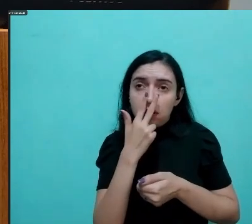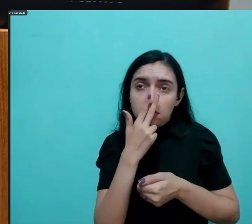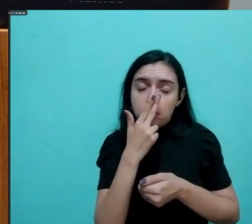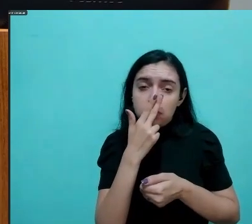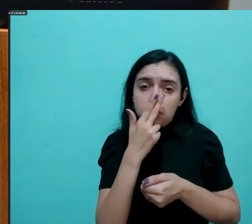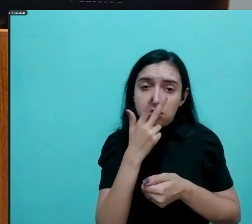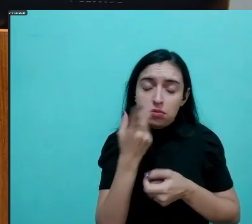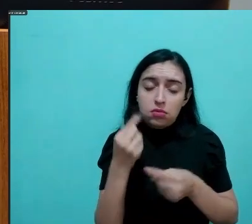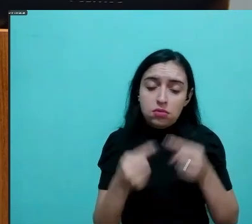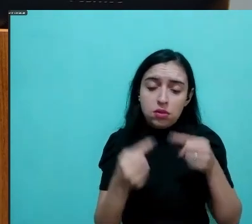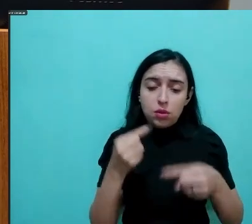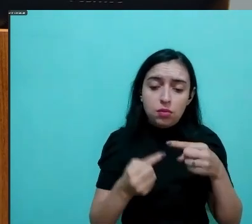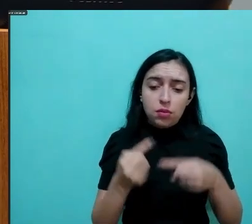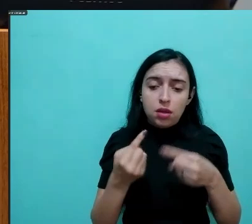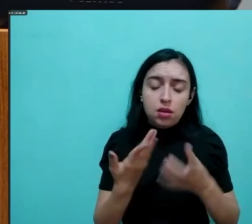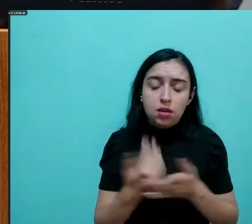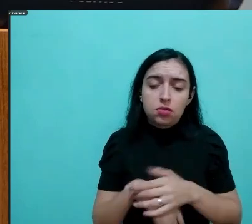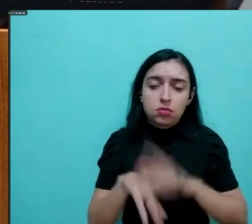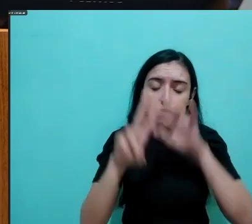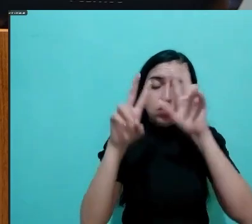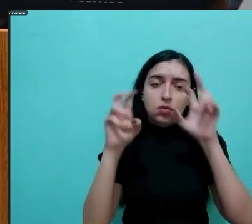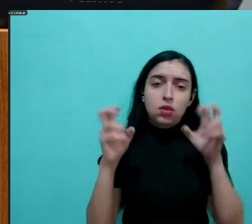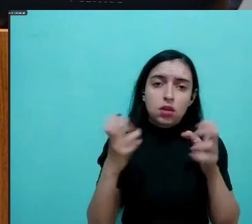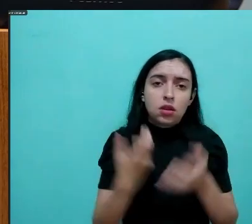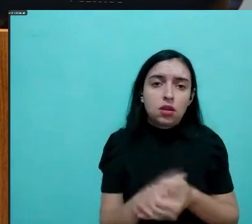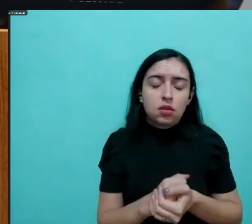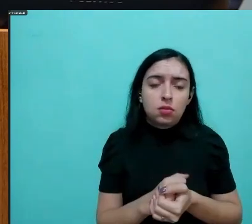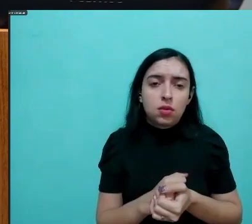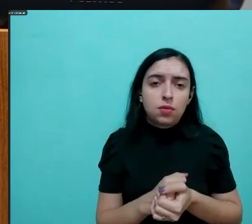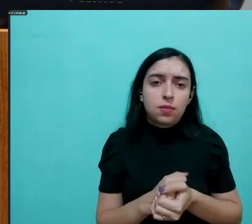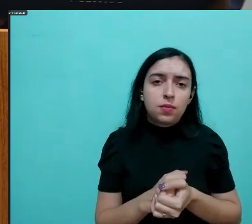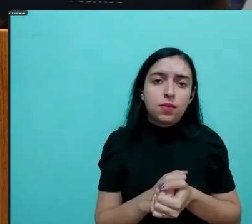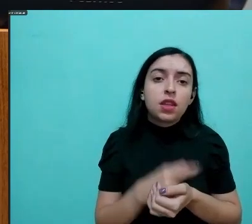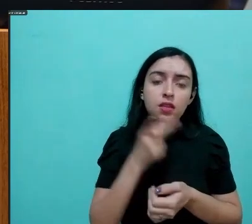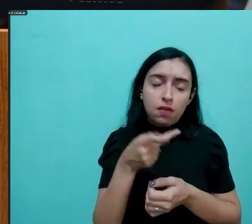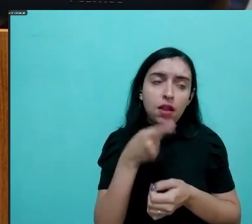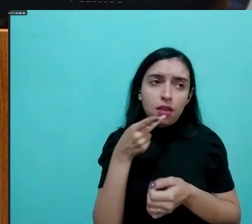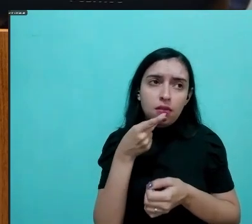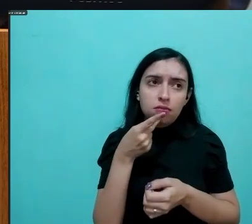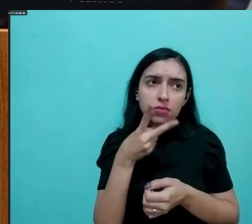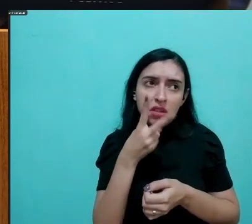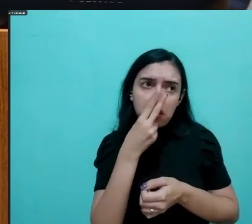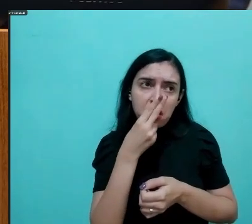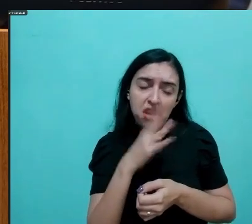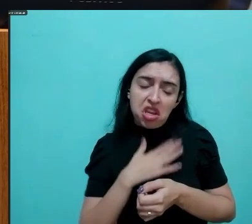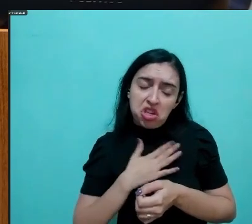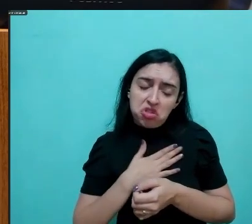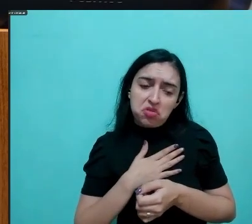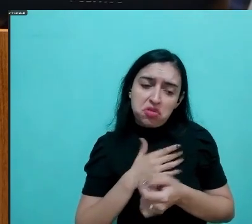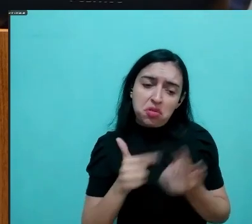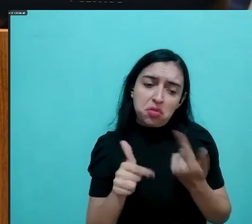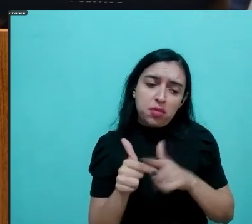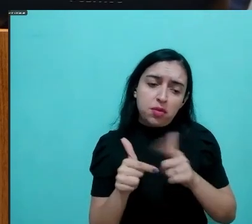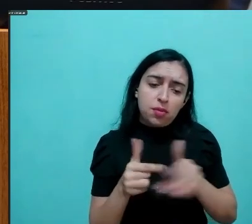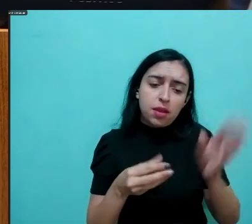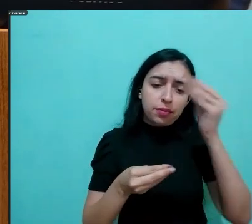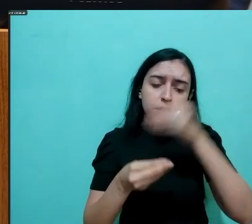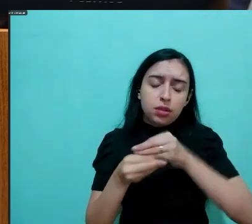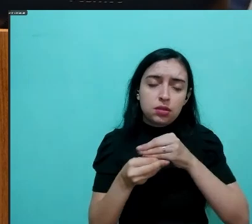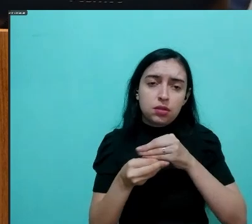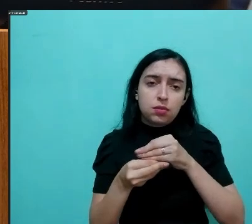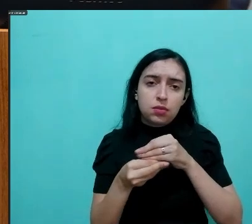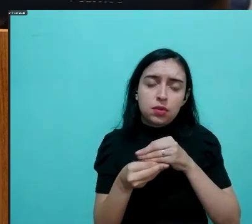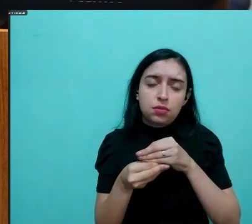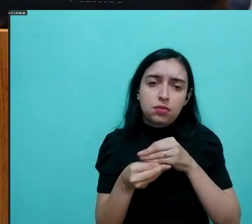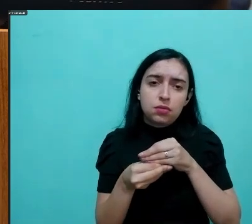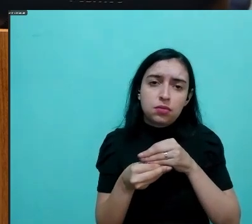En cuanto al tema que usted ha mencionado, me parece que hay un problema adicional, que es el problema